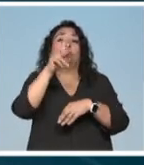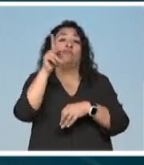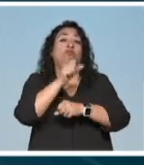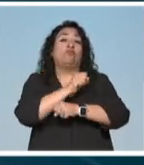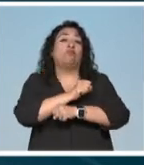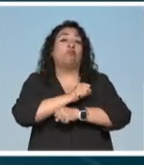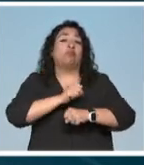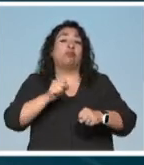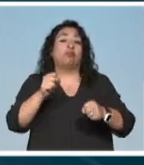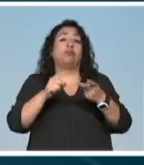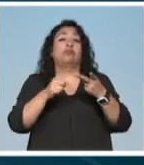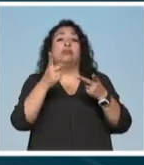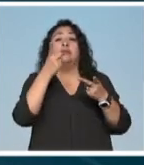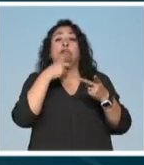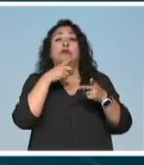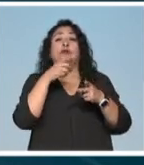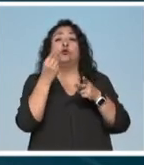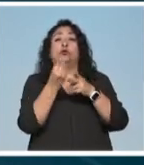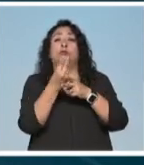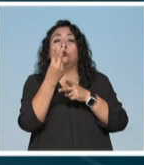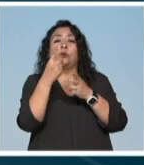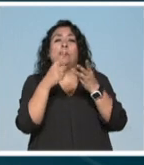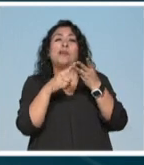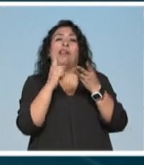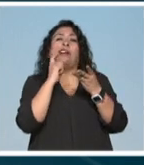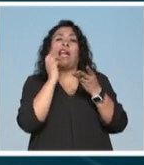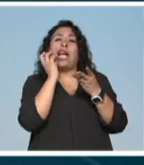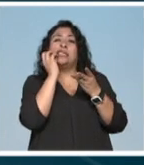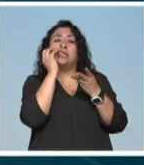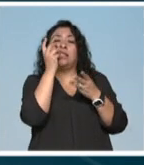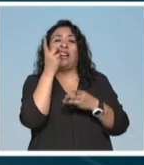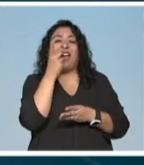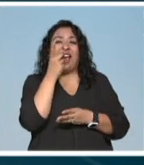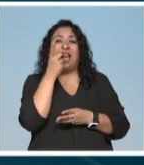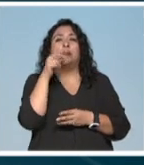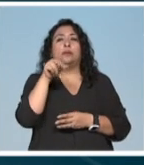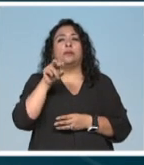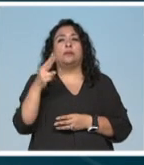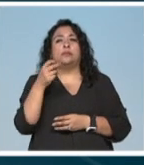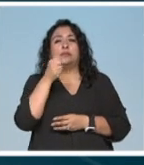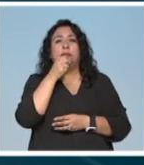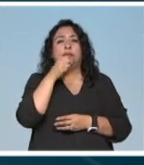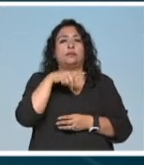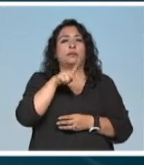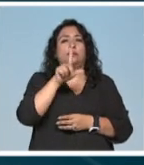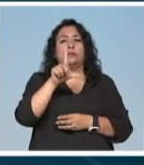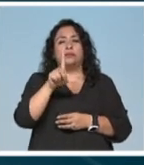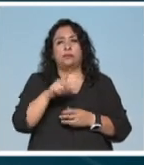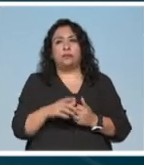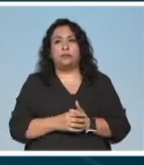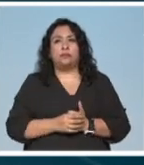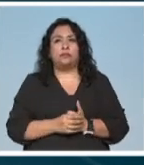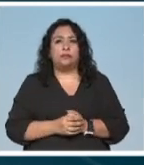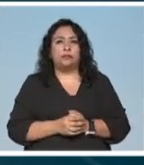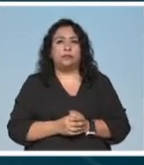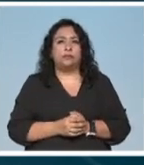obesidad, diabetes tipo 2 y caries dentales. Para Noticias 22, Katia León Monterrubio.